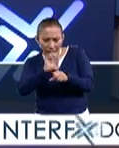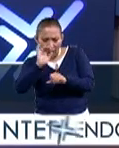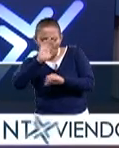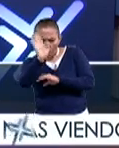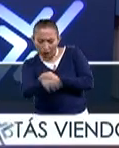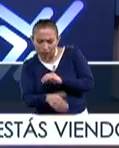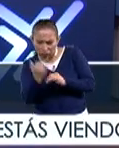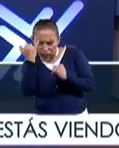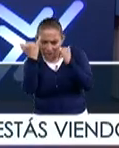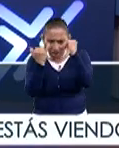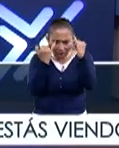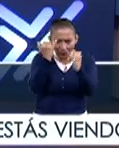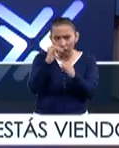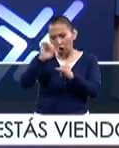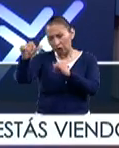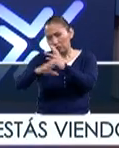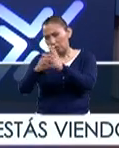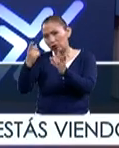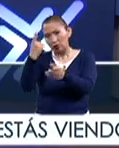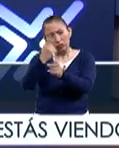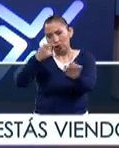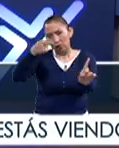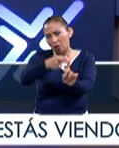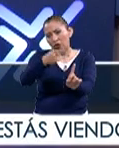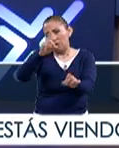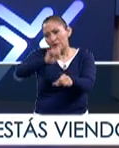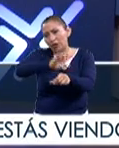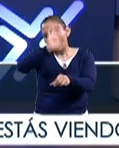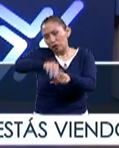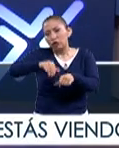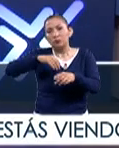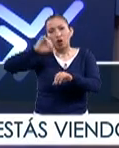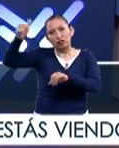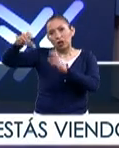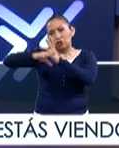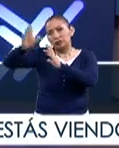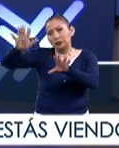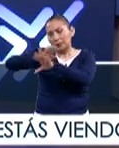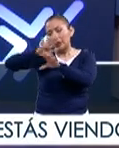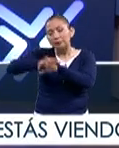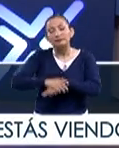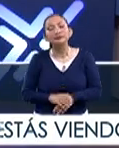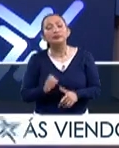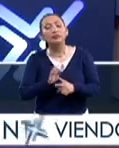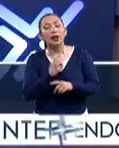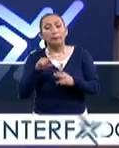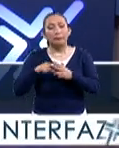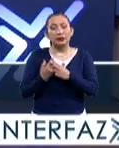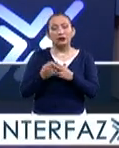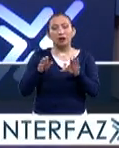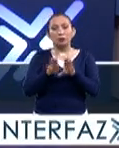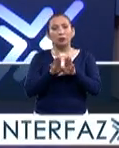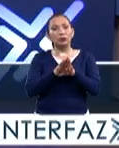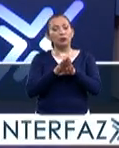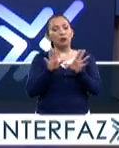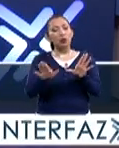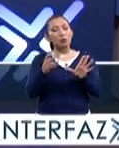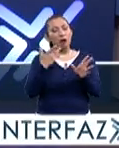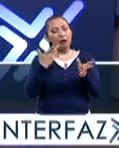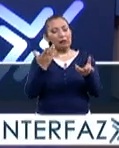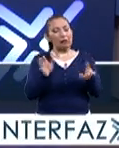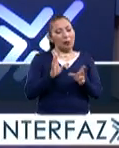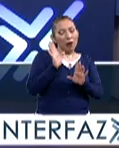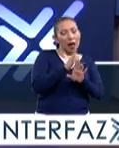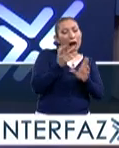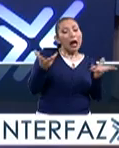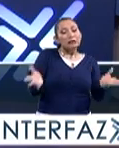Muertos y otras cuestiones, ¿no? No solo, bueno, claro, hoy estamos Día de Muertos, ¿no? Entonces aparece esto como una estrategia